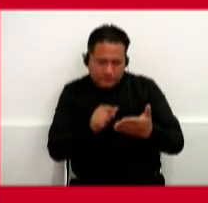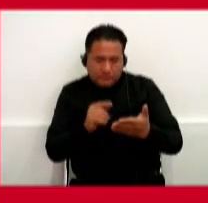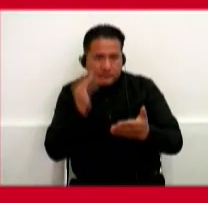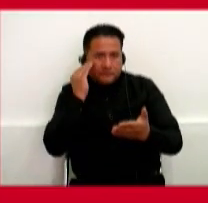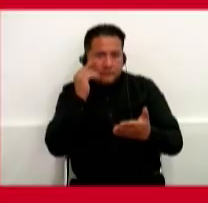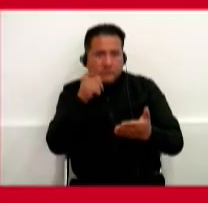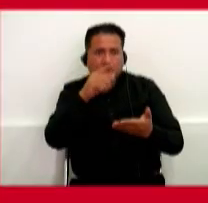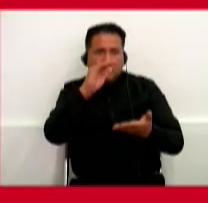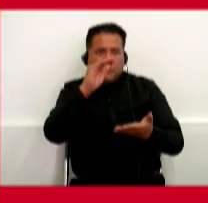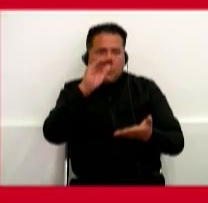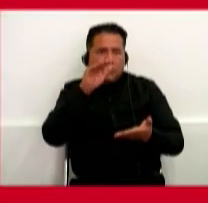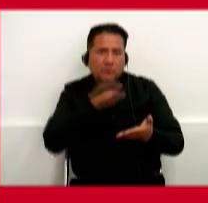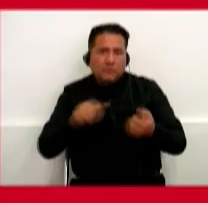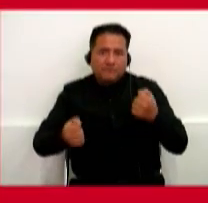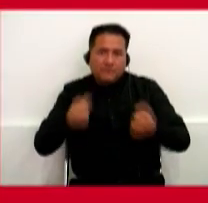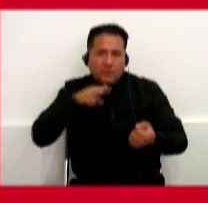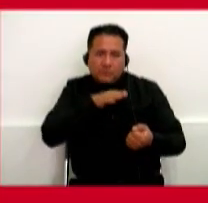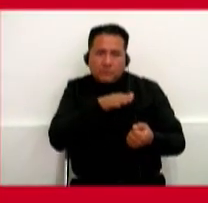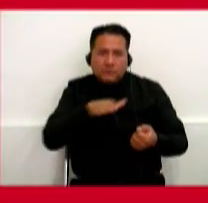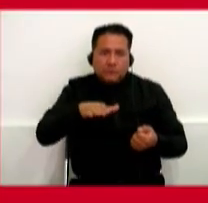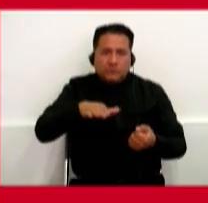en la velocidad y nos está impactando.